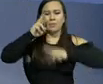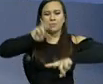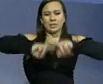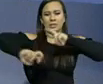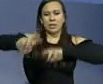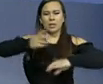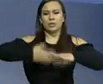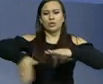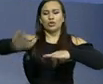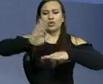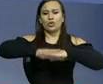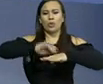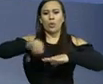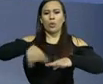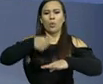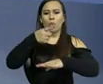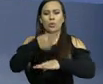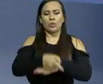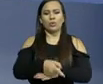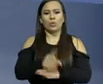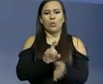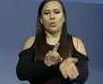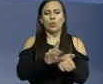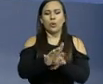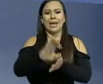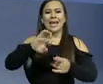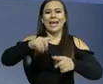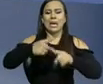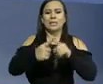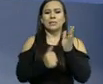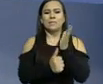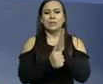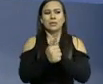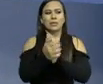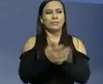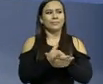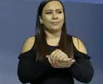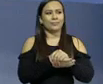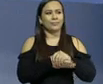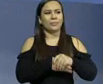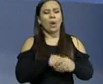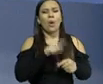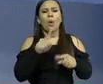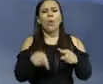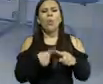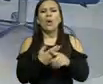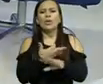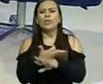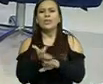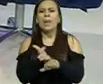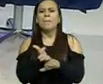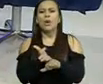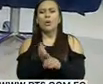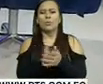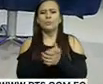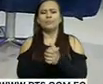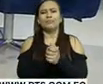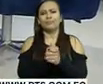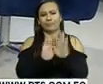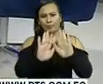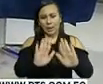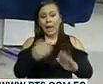sobre el juicio político de la ex ministra de ranilla espinoso este concretamente cuántos eran y nosotros tenemos que ir a